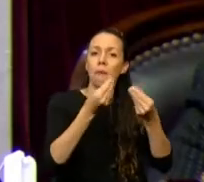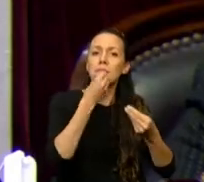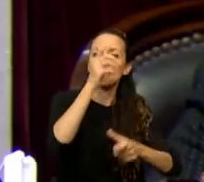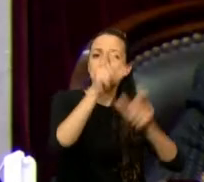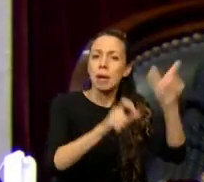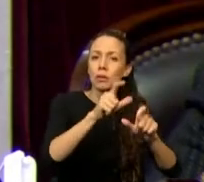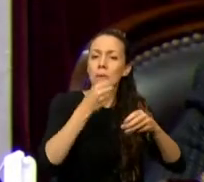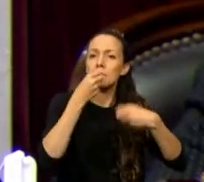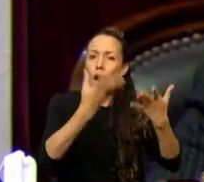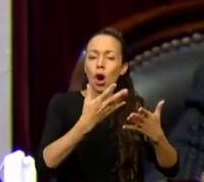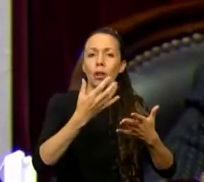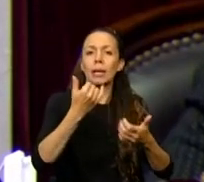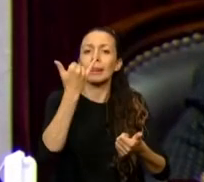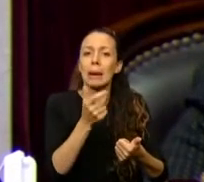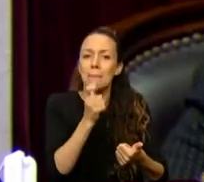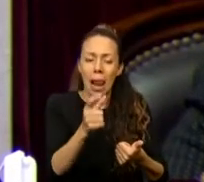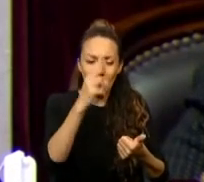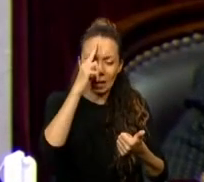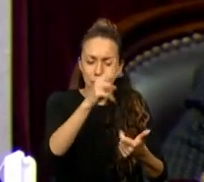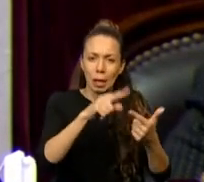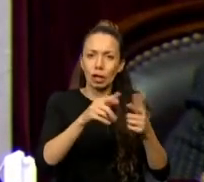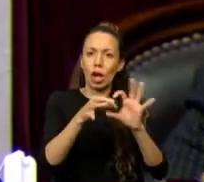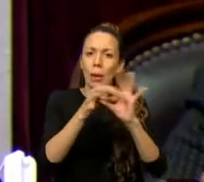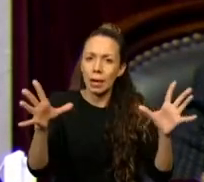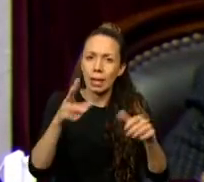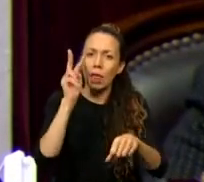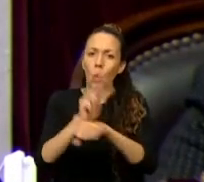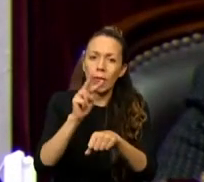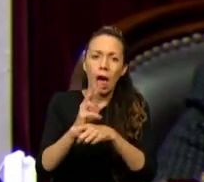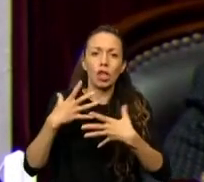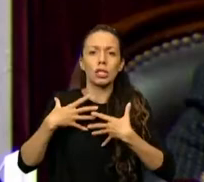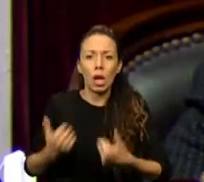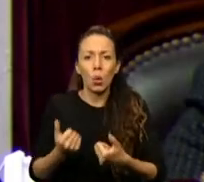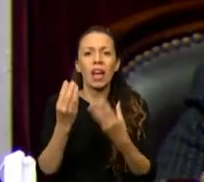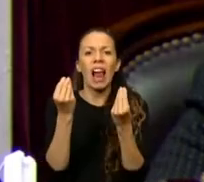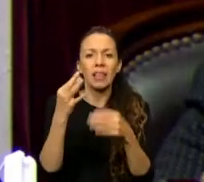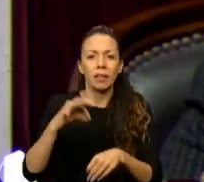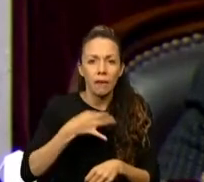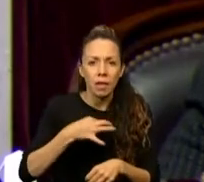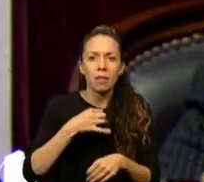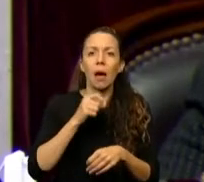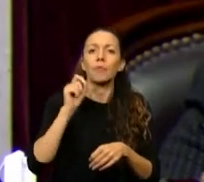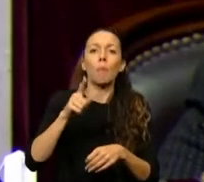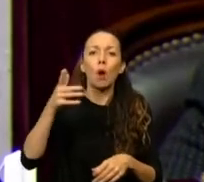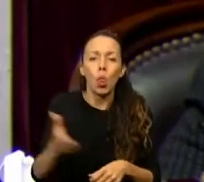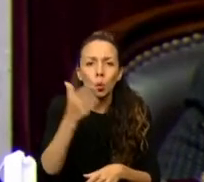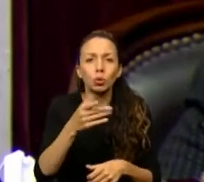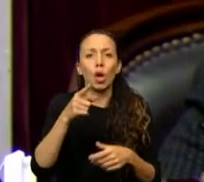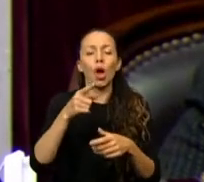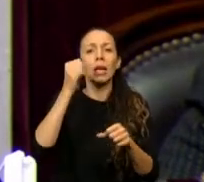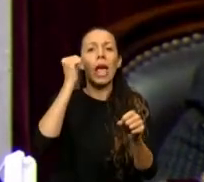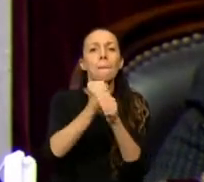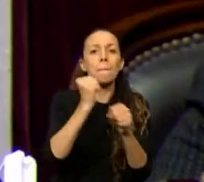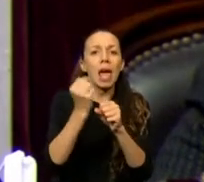palabra respeto, libertad, cuidados, salud, calidad de vida, producción, generación de